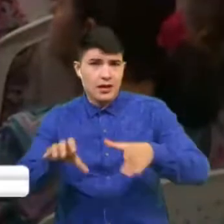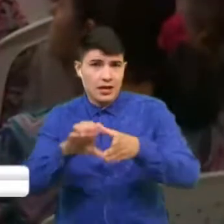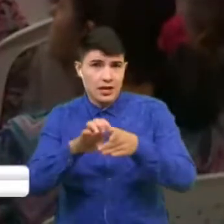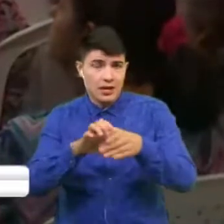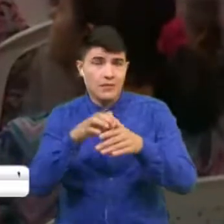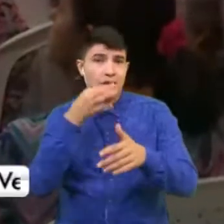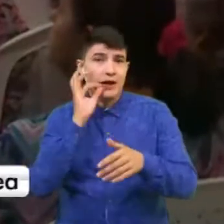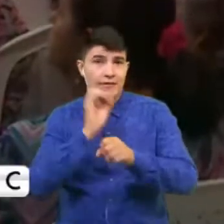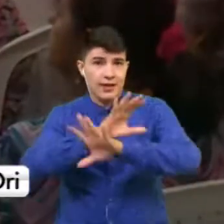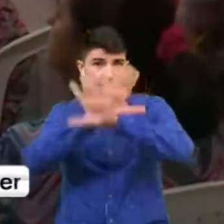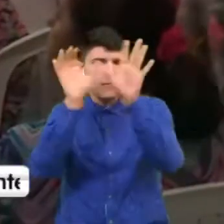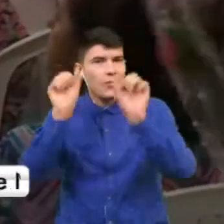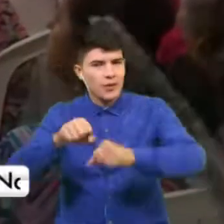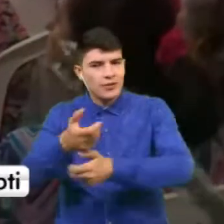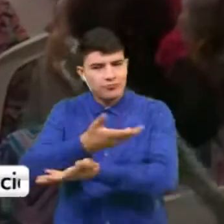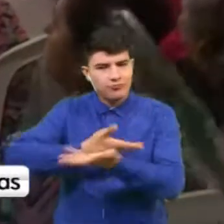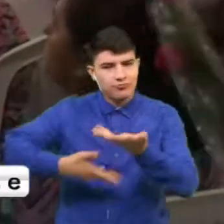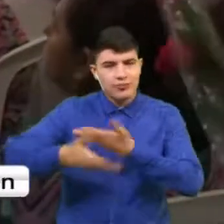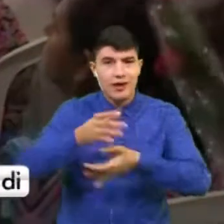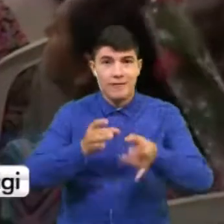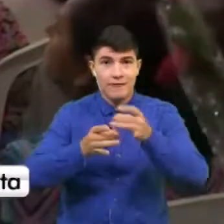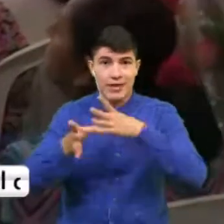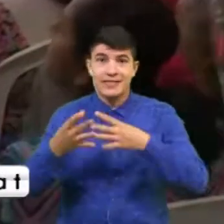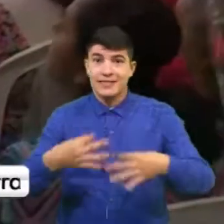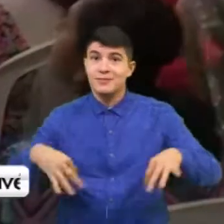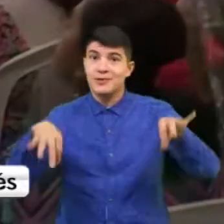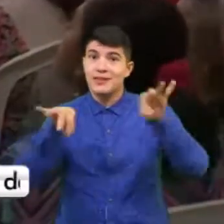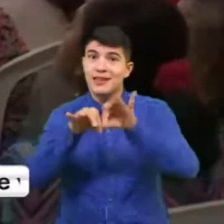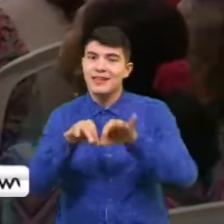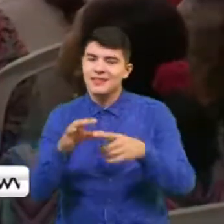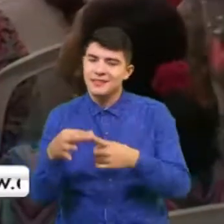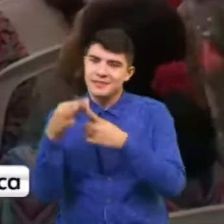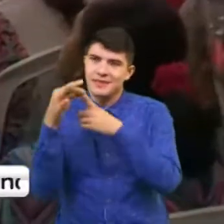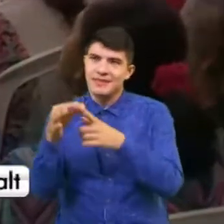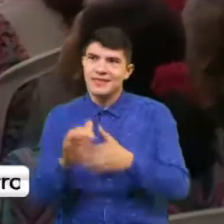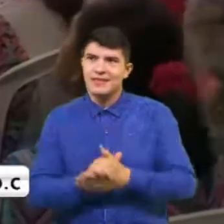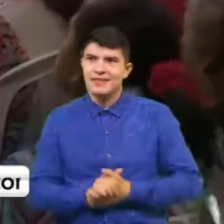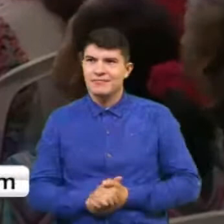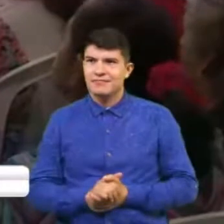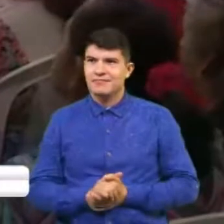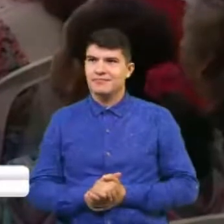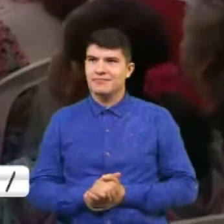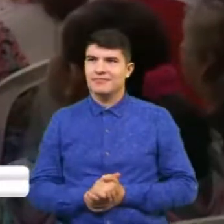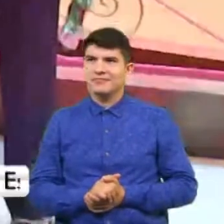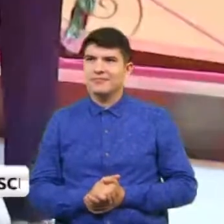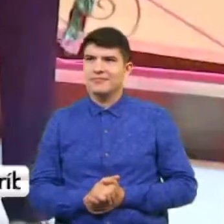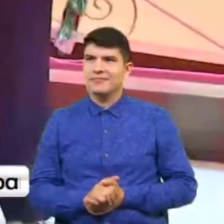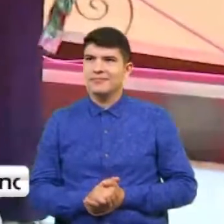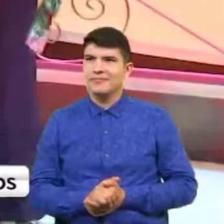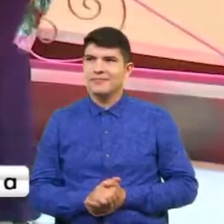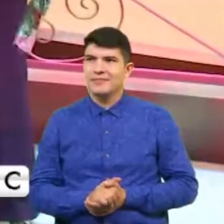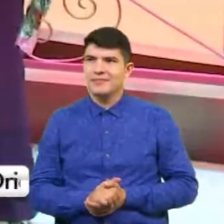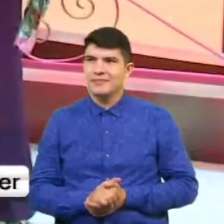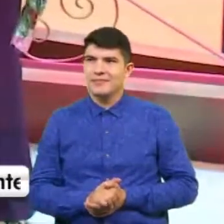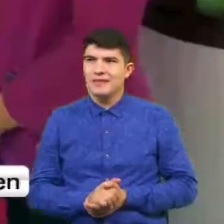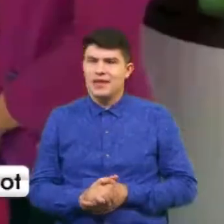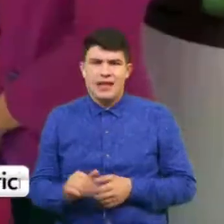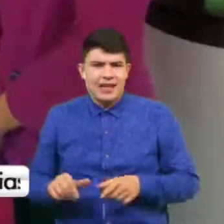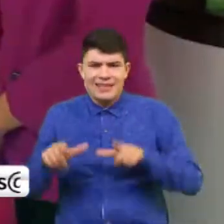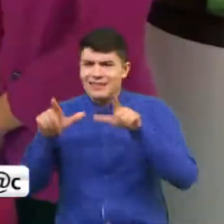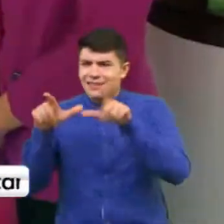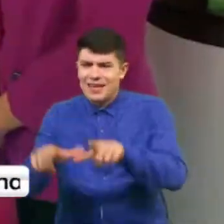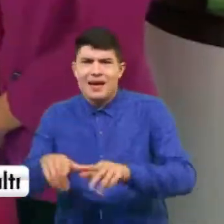Café de la Mañana para compartir esta fecha tan especial. ¿Qué se ve? ¿Animaron a bailar hoy con nosotras? Y es que fueron